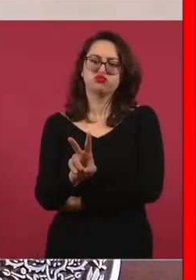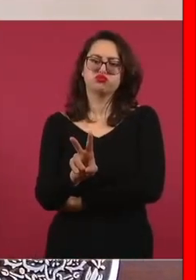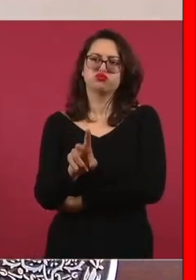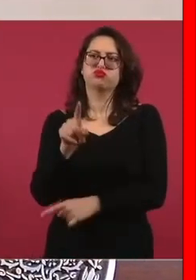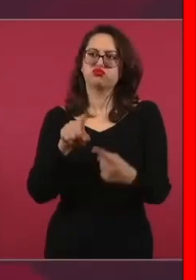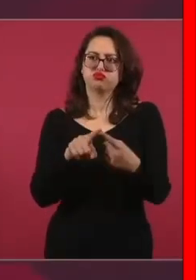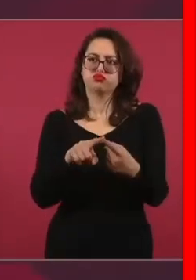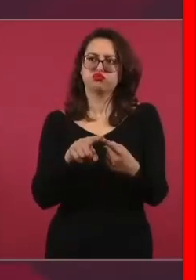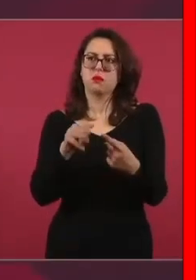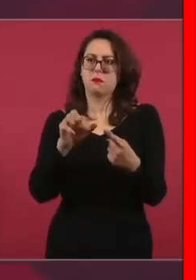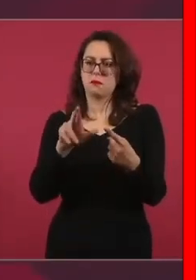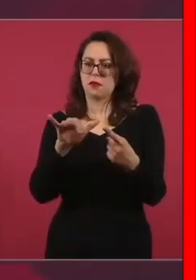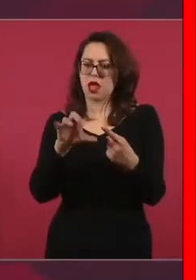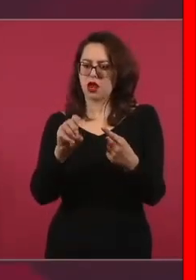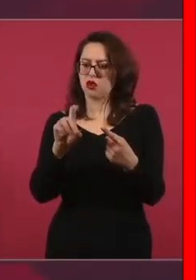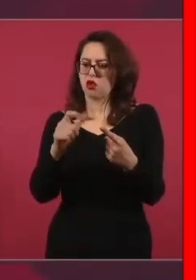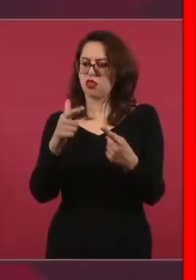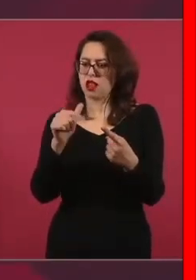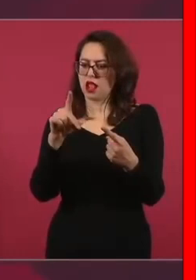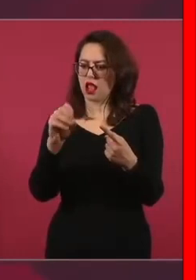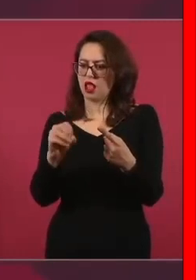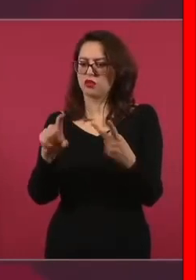Mario Delgado, que habló después